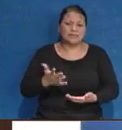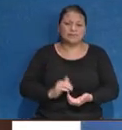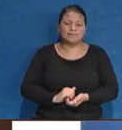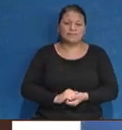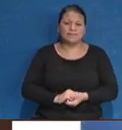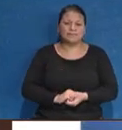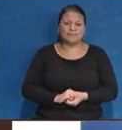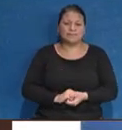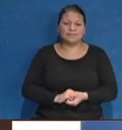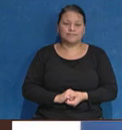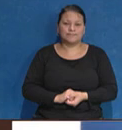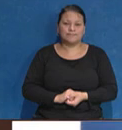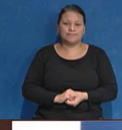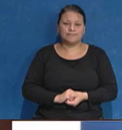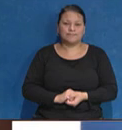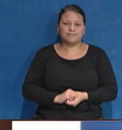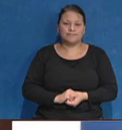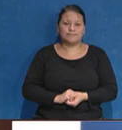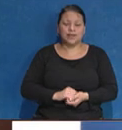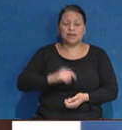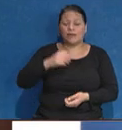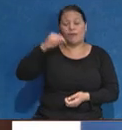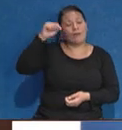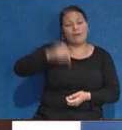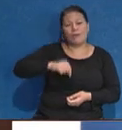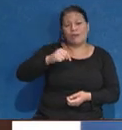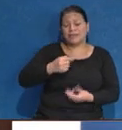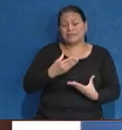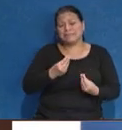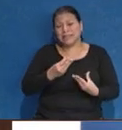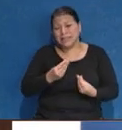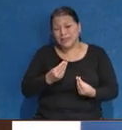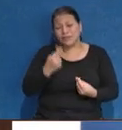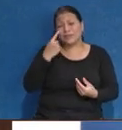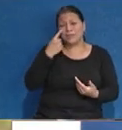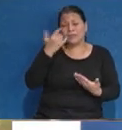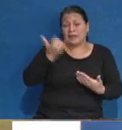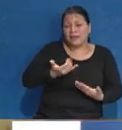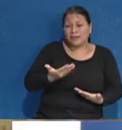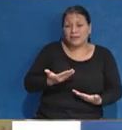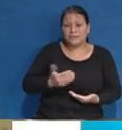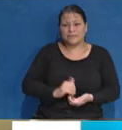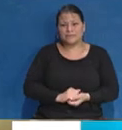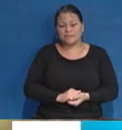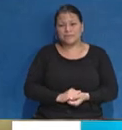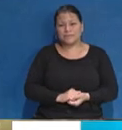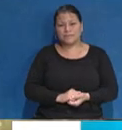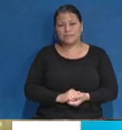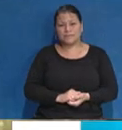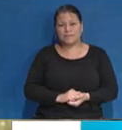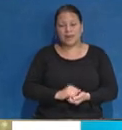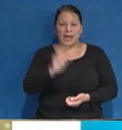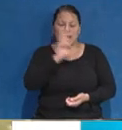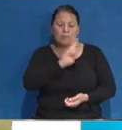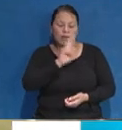me perjudicó un montón, y la verdad que por hoy tengo mucho por mi vida y por mi vida. Y está muy